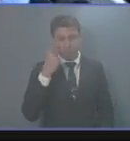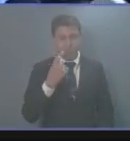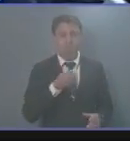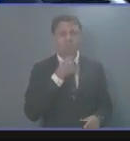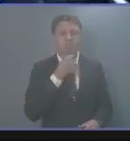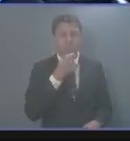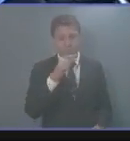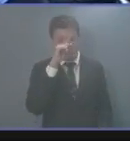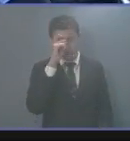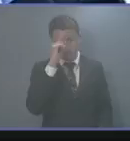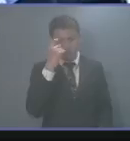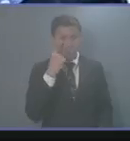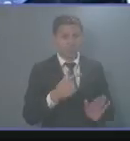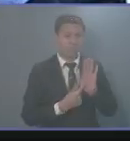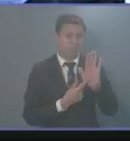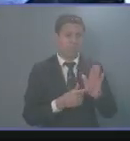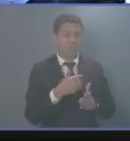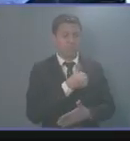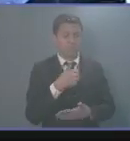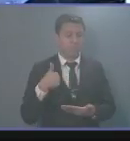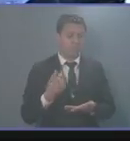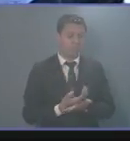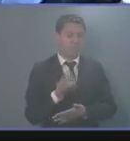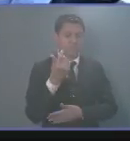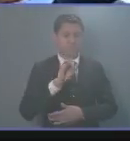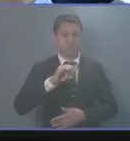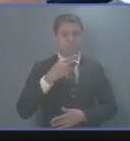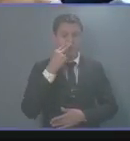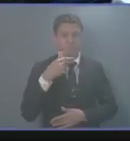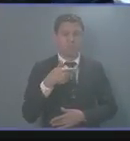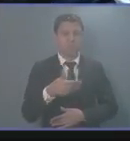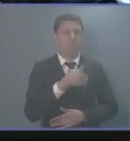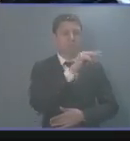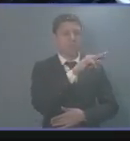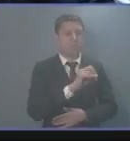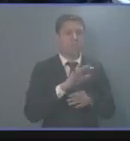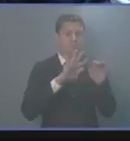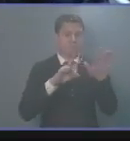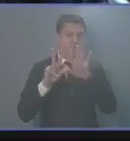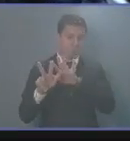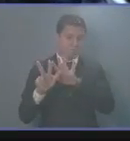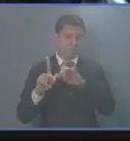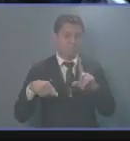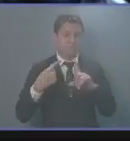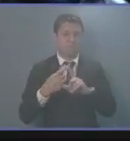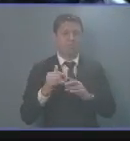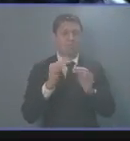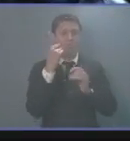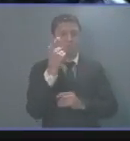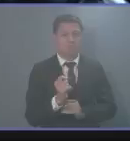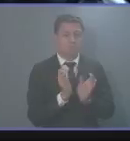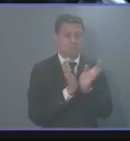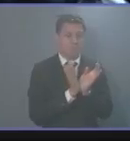labores del Ministerio de Economía de junio del 2018 a mayo del